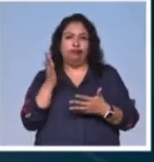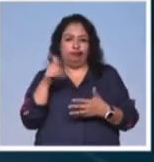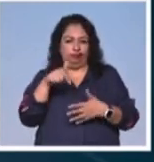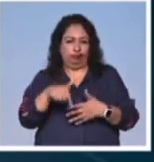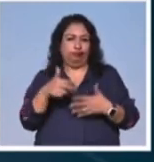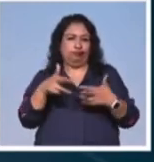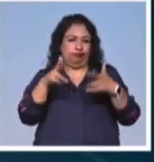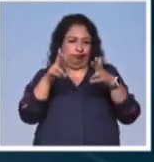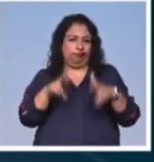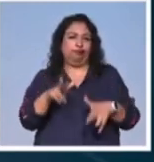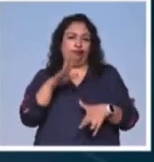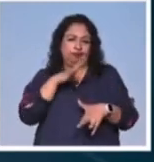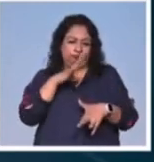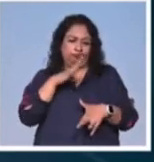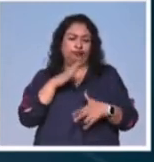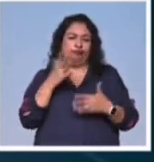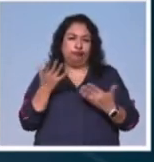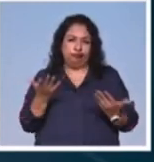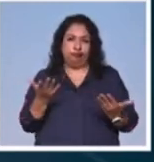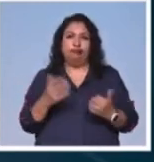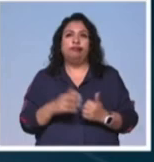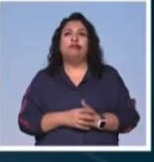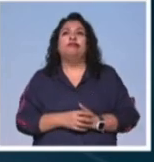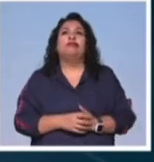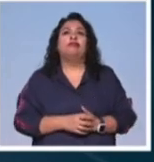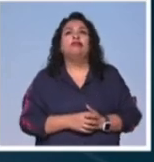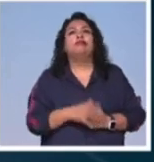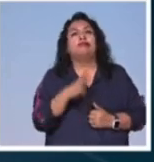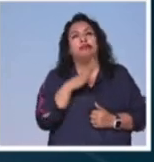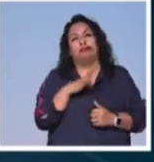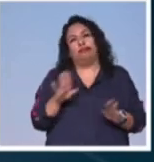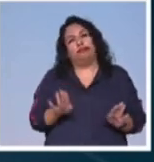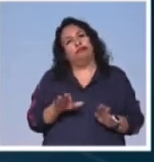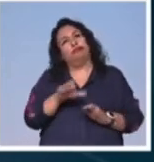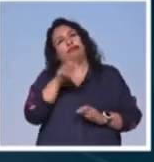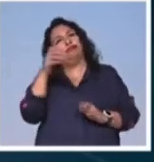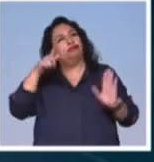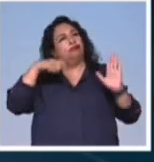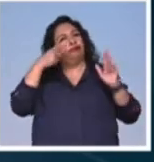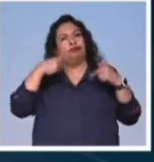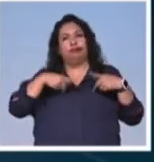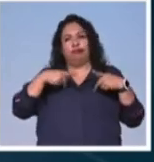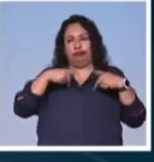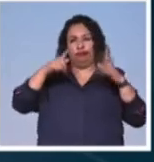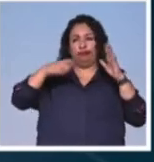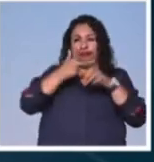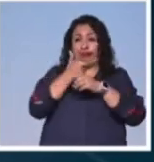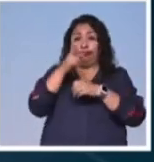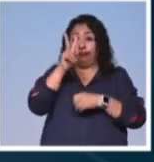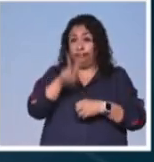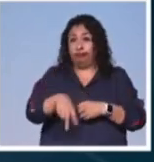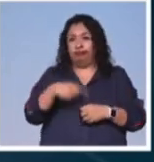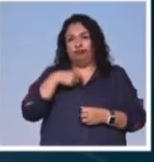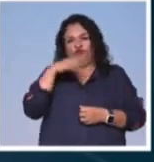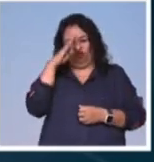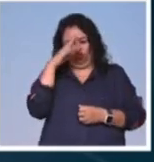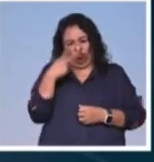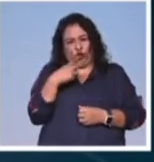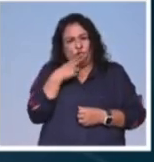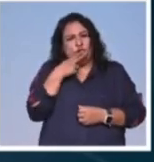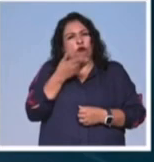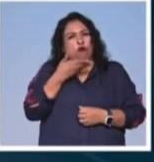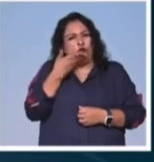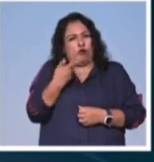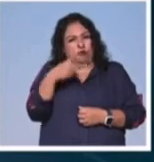en esta representación, ¿no? Entonces, digo, hay elementos de muchos otros cineastas, pero la verdad es que pensando en un arraigo mexicano,